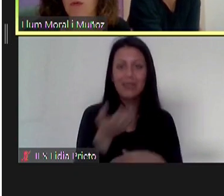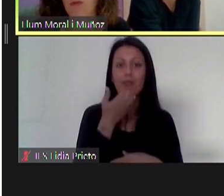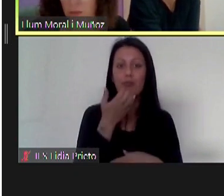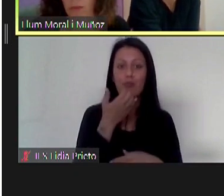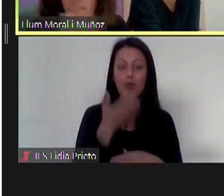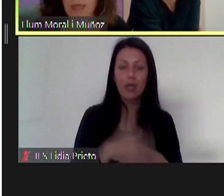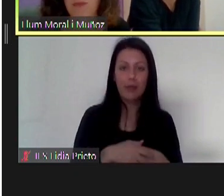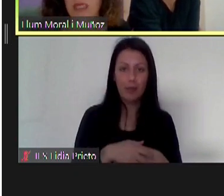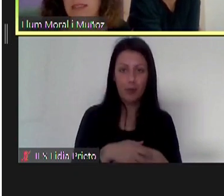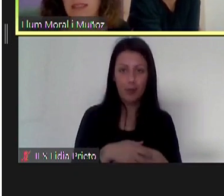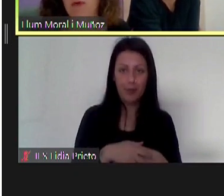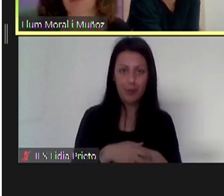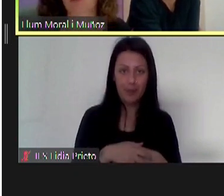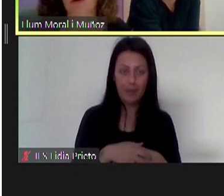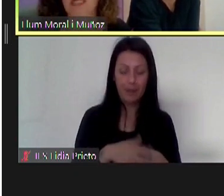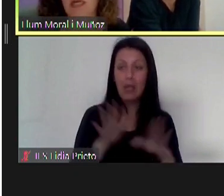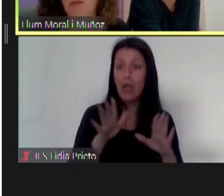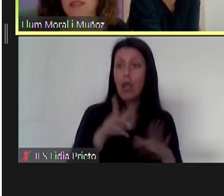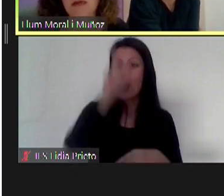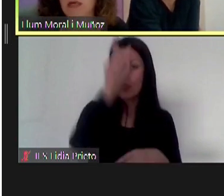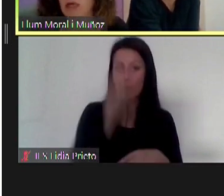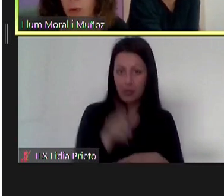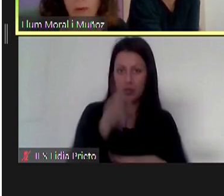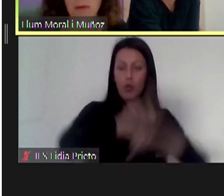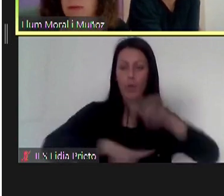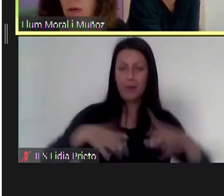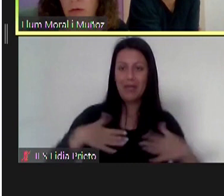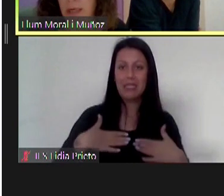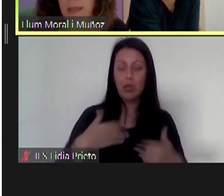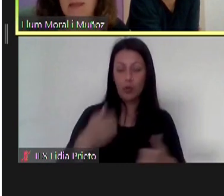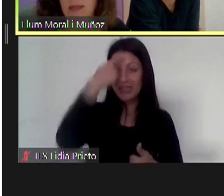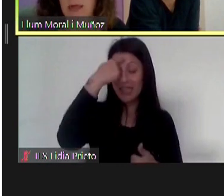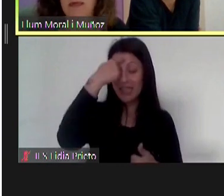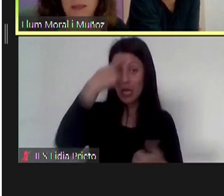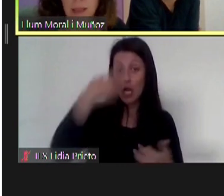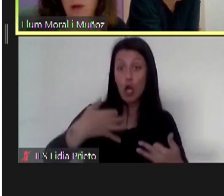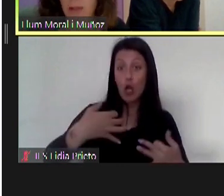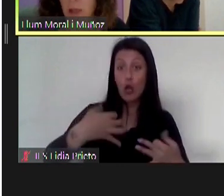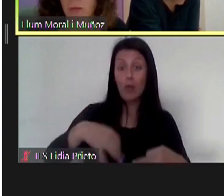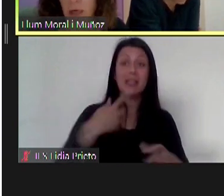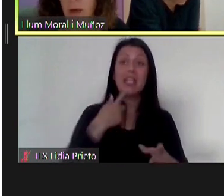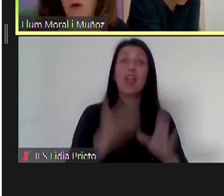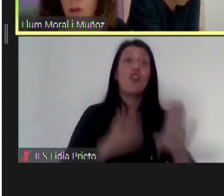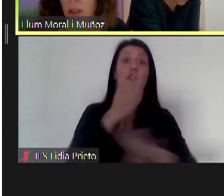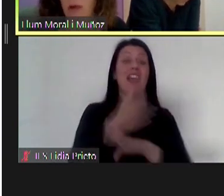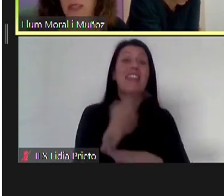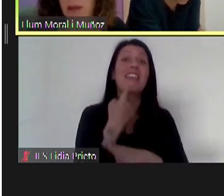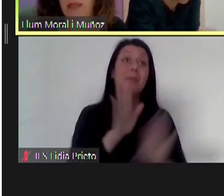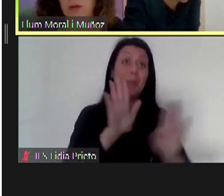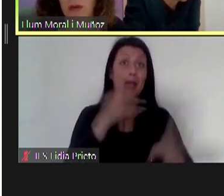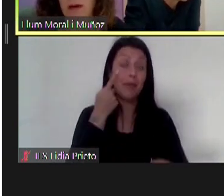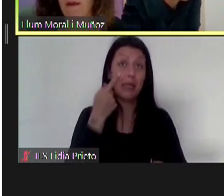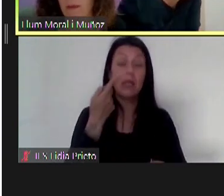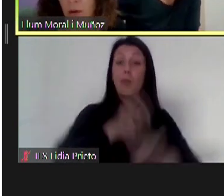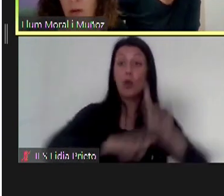una persona vaya por delante con una persona con problemas de salud mental, probablemente no vaya y te diga, tengo un problema de salud mental o tengo una